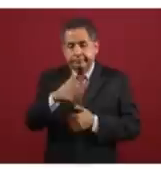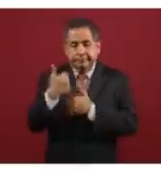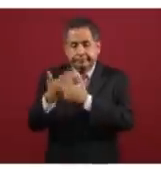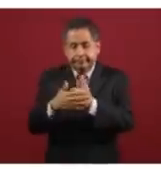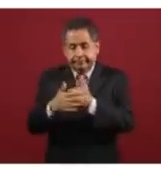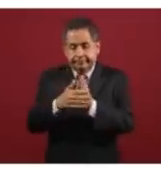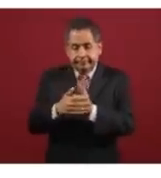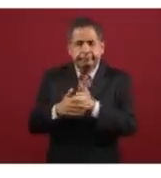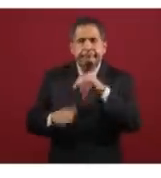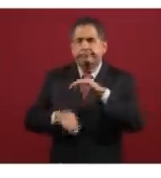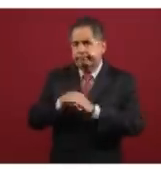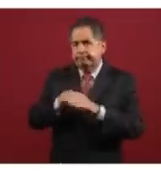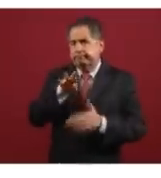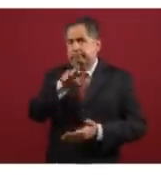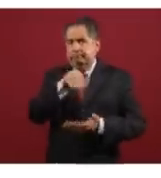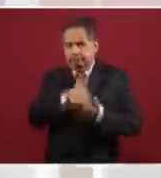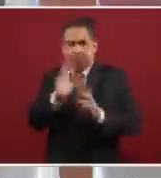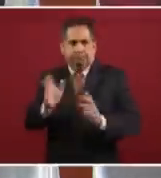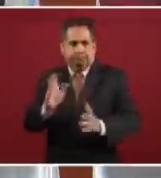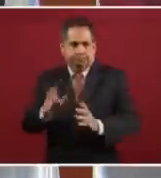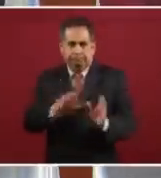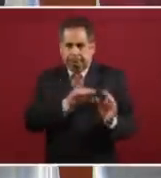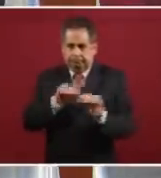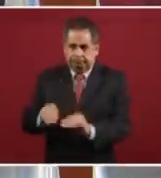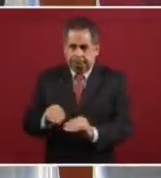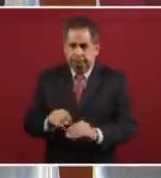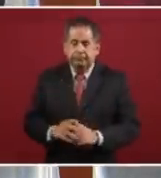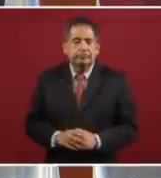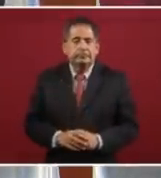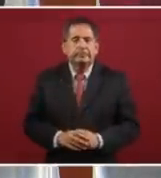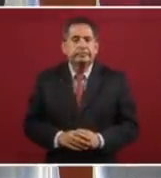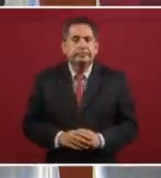incorporen en este año.